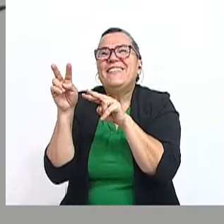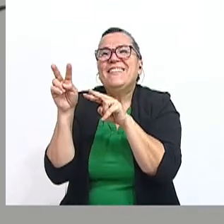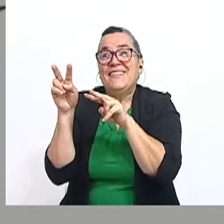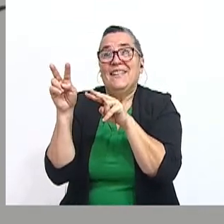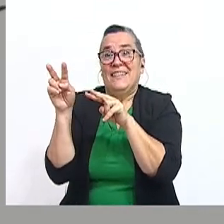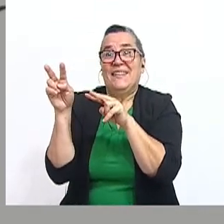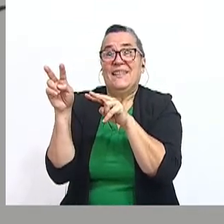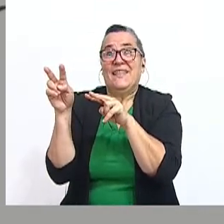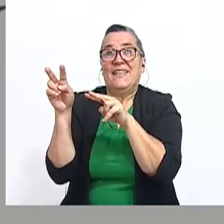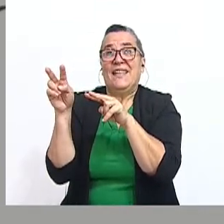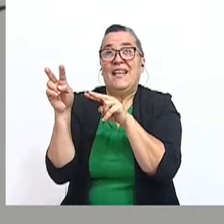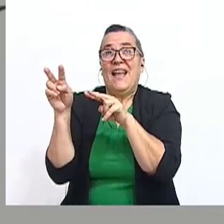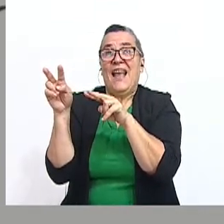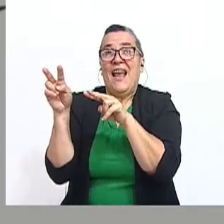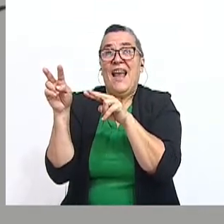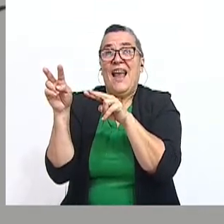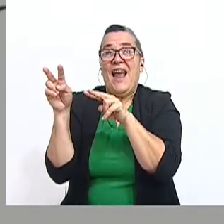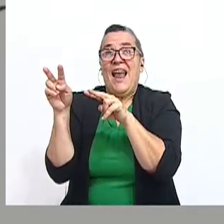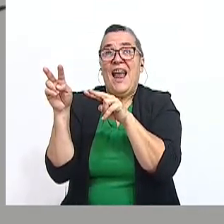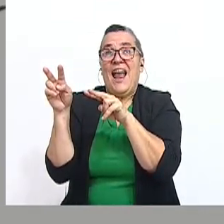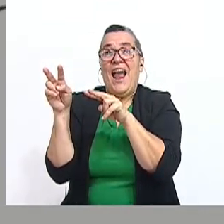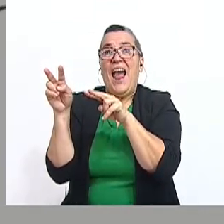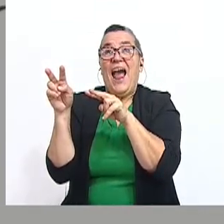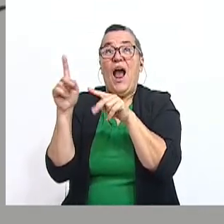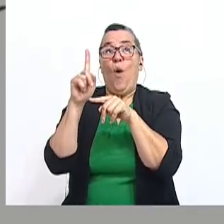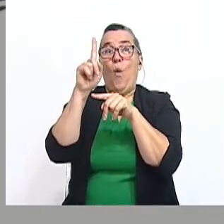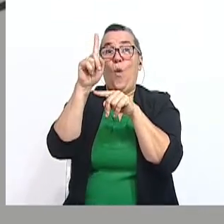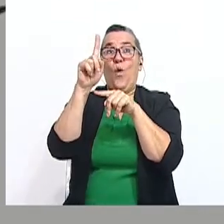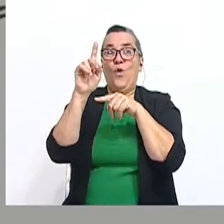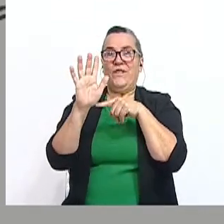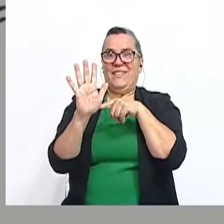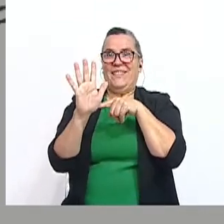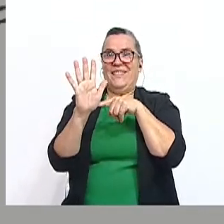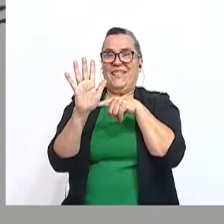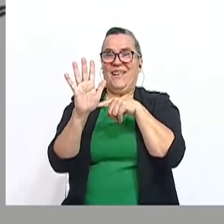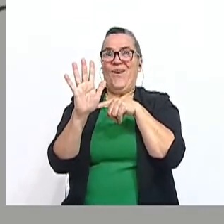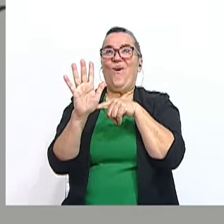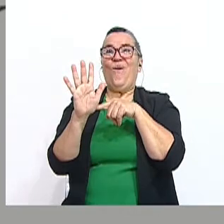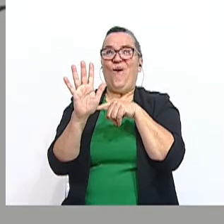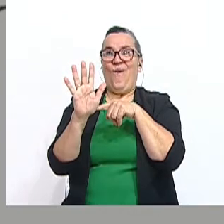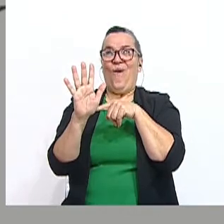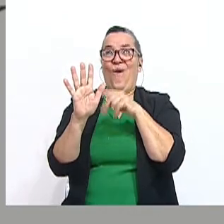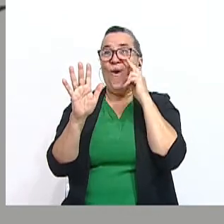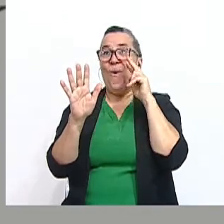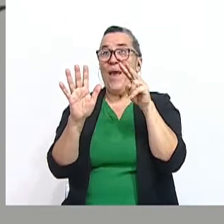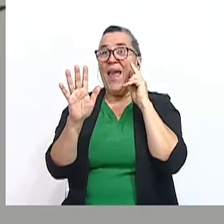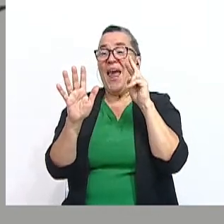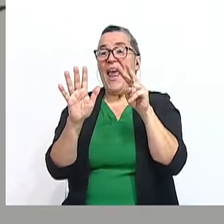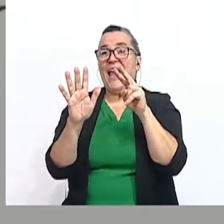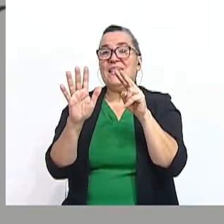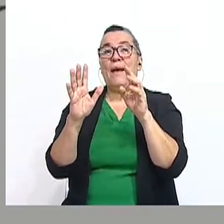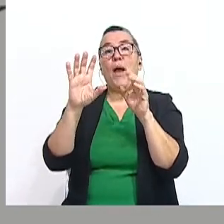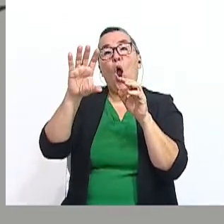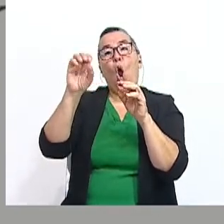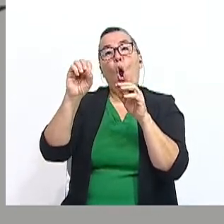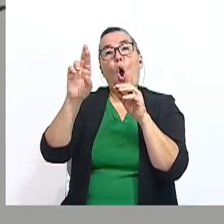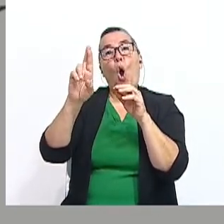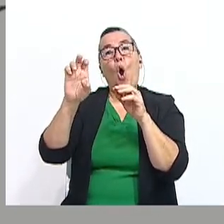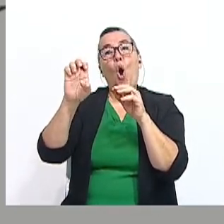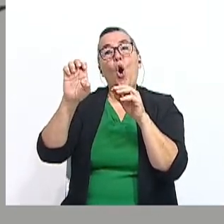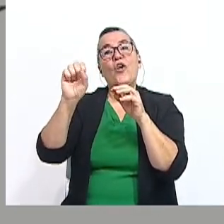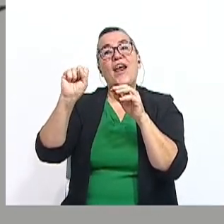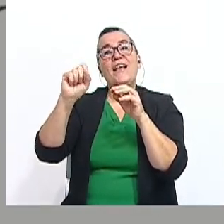aquí, vean dónde voy a colocar y el ángulo 5 llega a tomar la misma posición del ángulo 1. ¿Lo ven? Por eso son correspondientes.